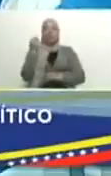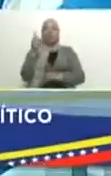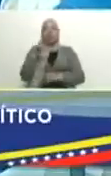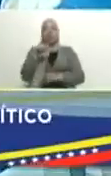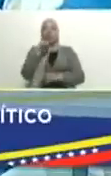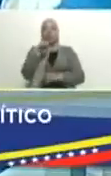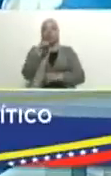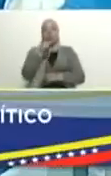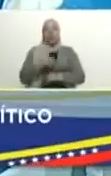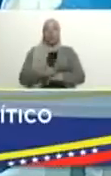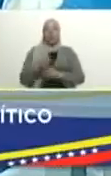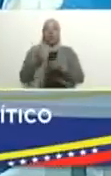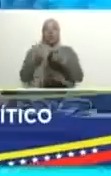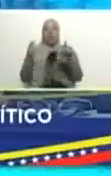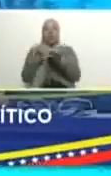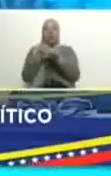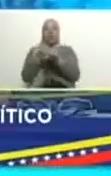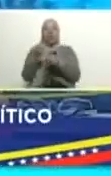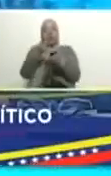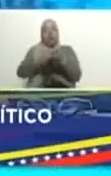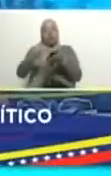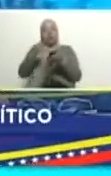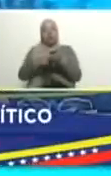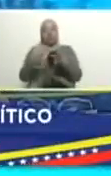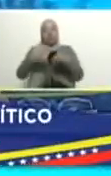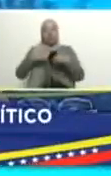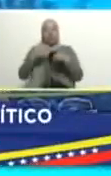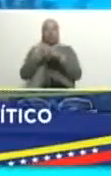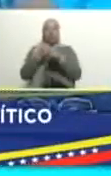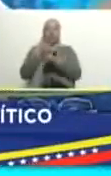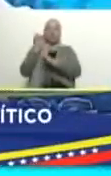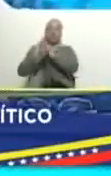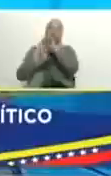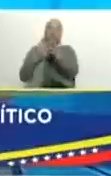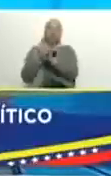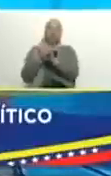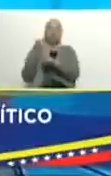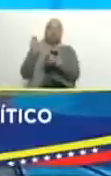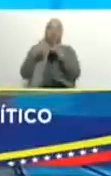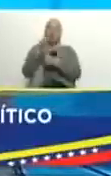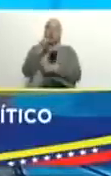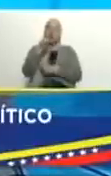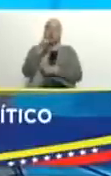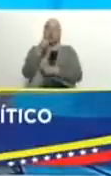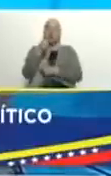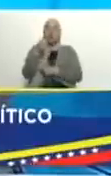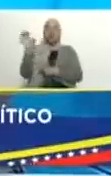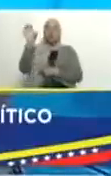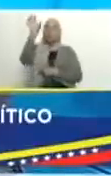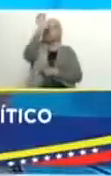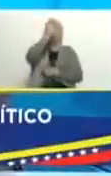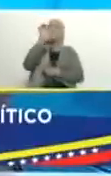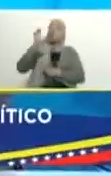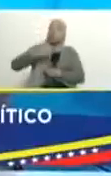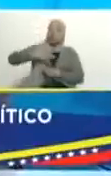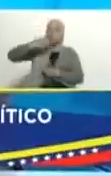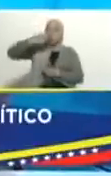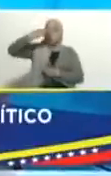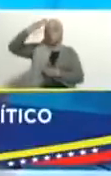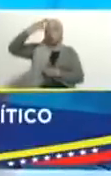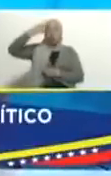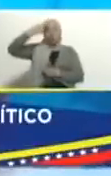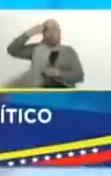también es literato, escritor, es reconocido internacionalmente en la gira que hizo ahorita en el Medio Oriente. Una gente que estaba hablando